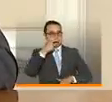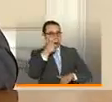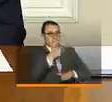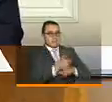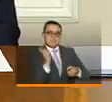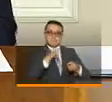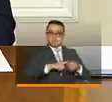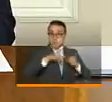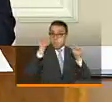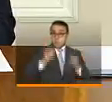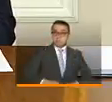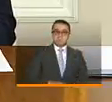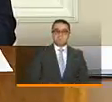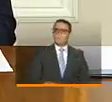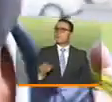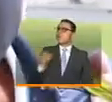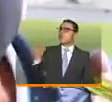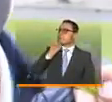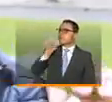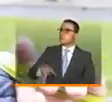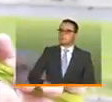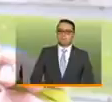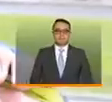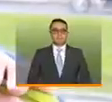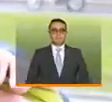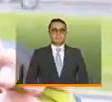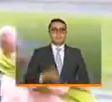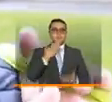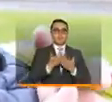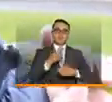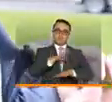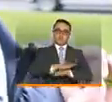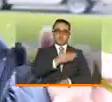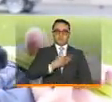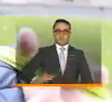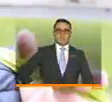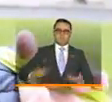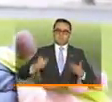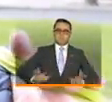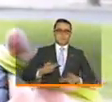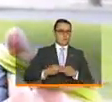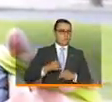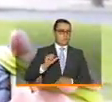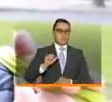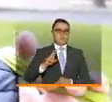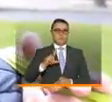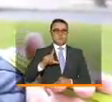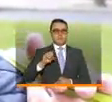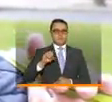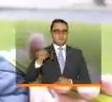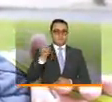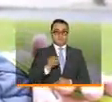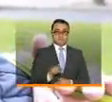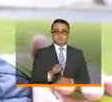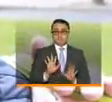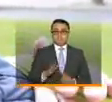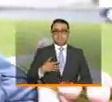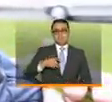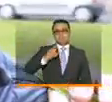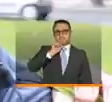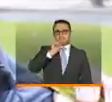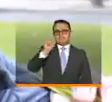¿Qué otra pregunta tenemos? Buenas tardes, señor presidente. Mi nombre es Carlos Parra. Quisiera hacer una pregunta